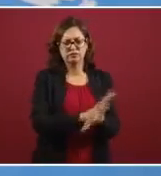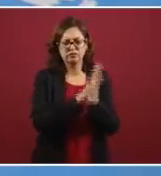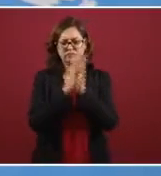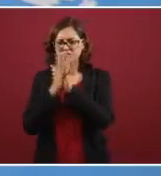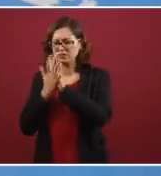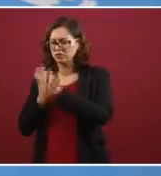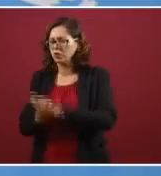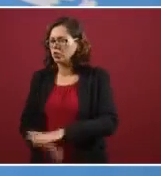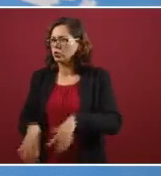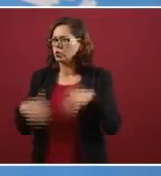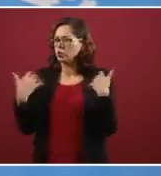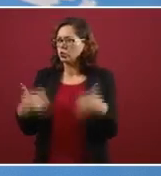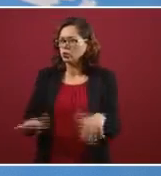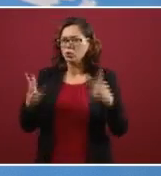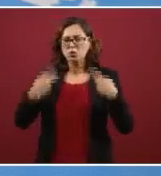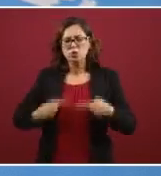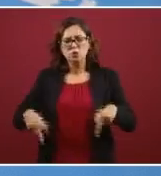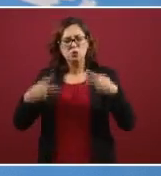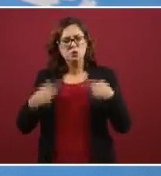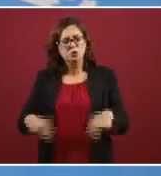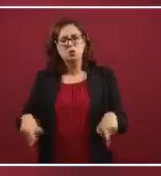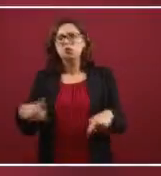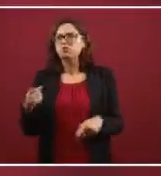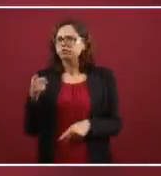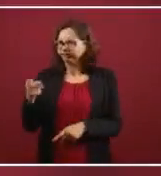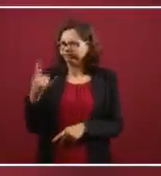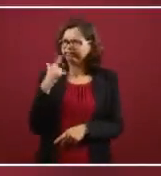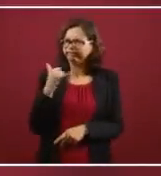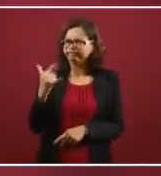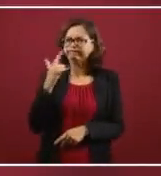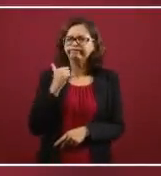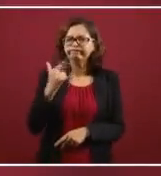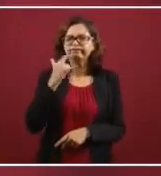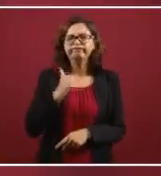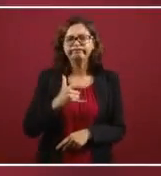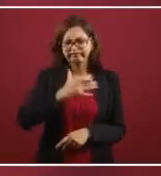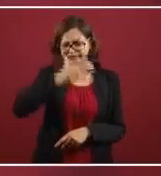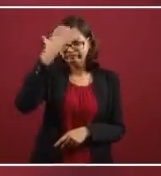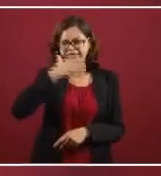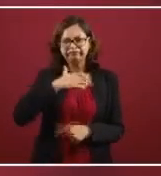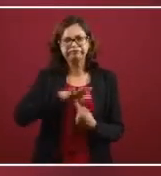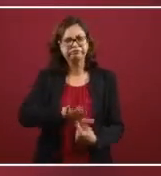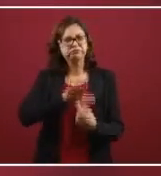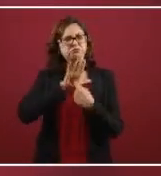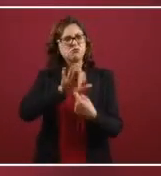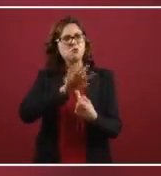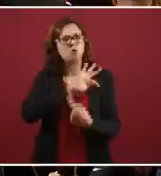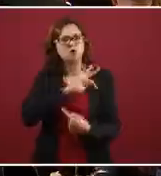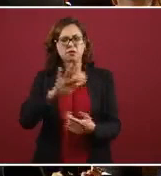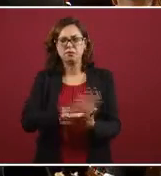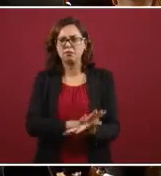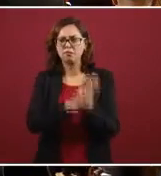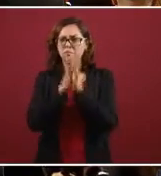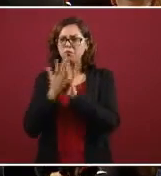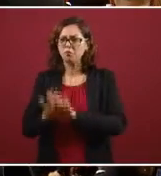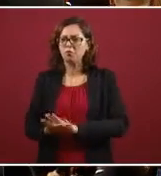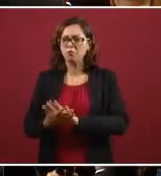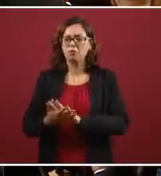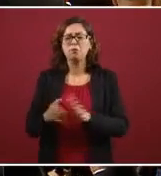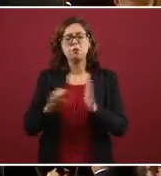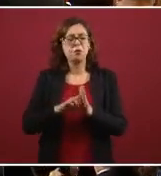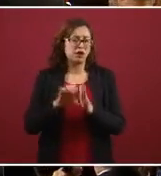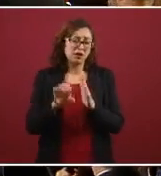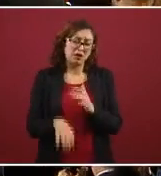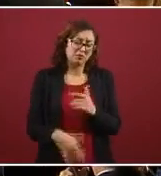algunas personas que han sabido ser los rostros del cambio. Permítanme ilustrar con una breve